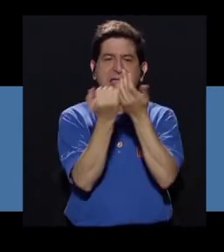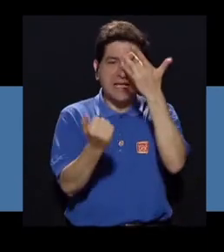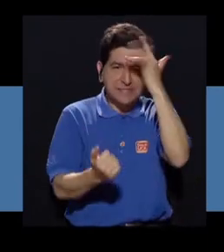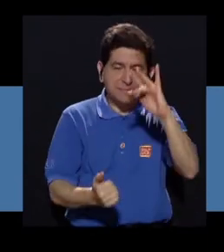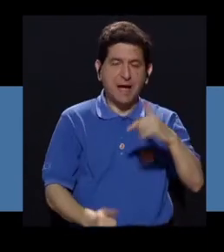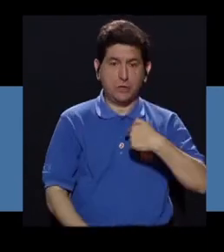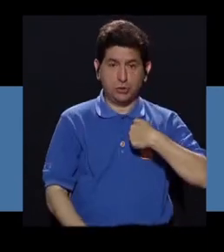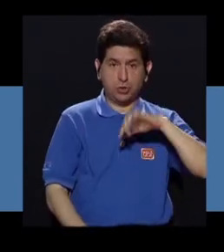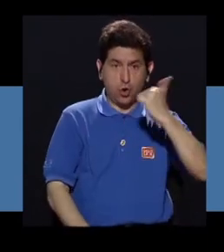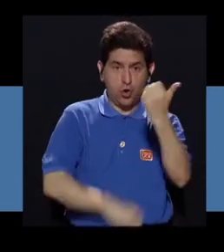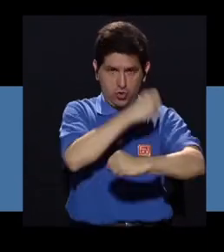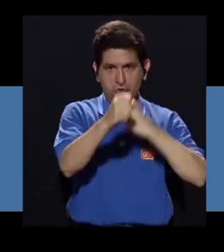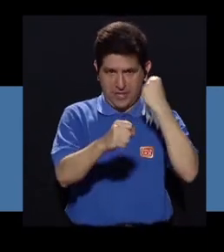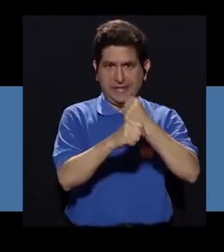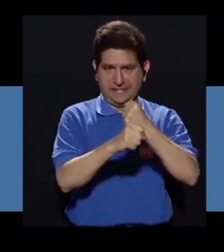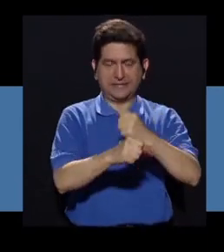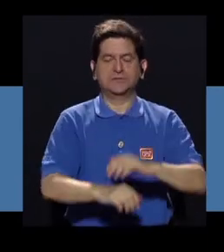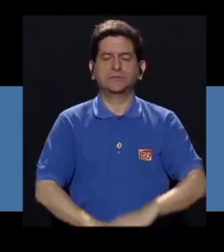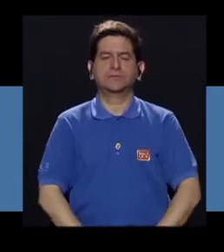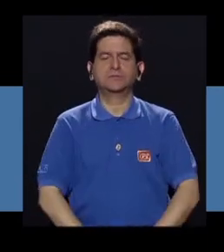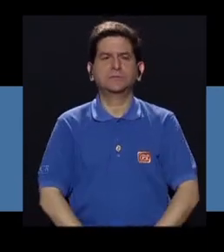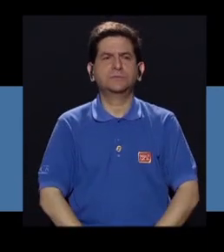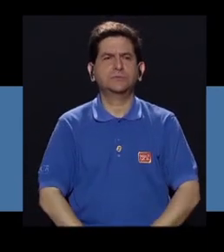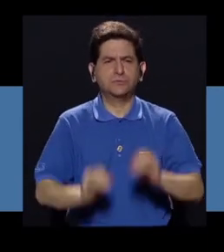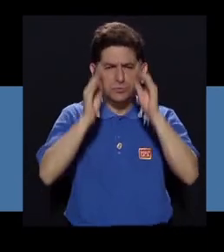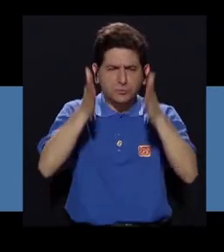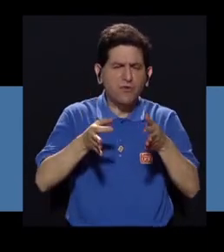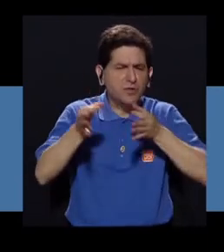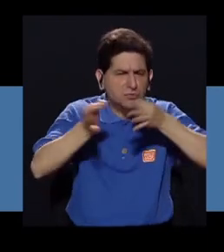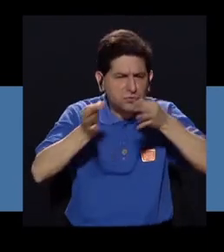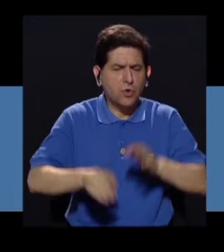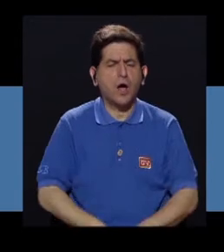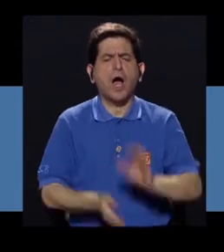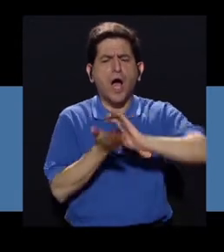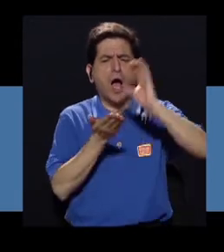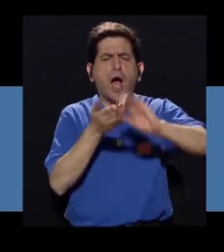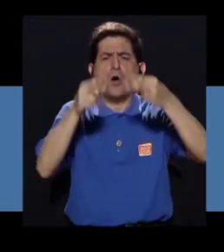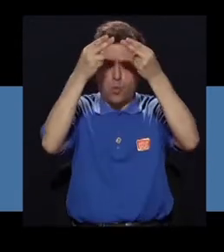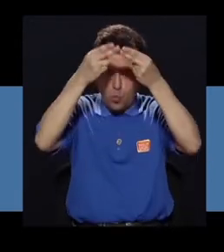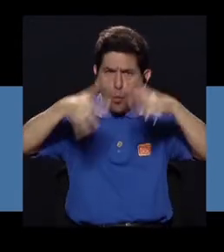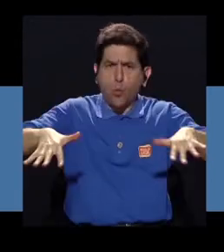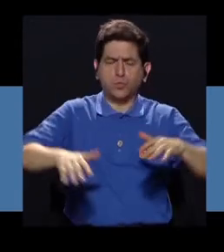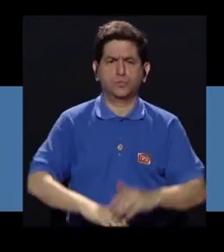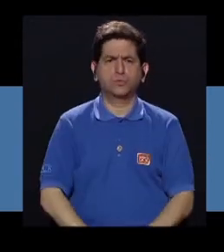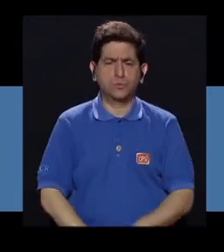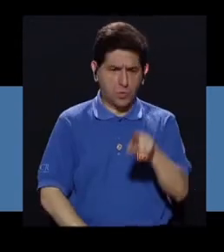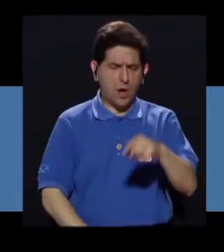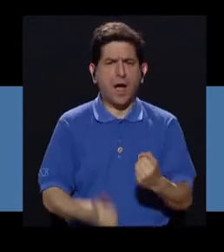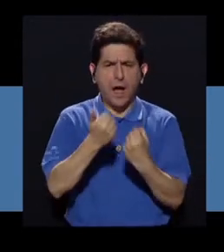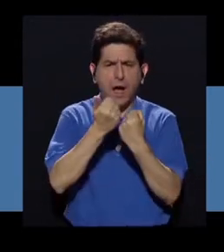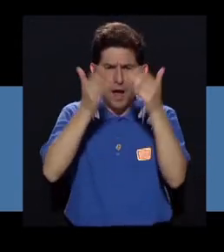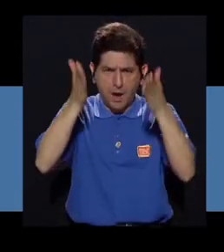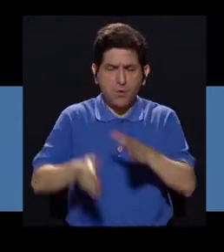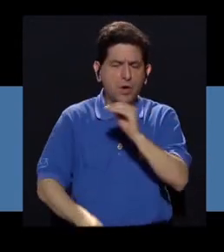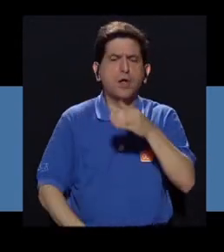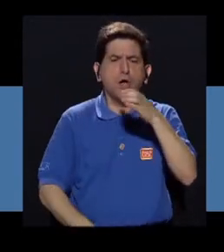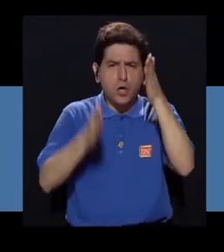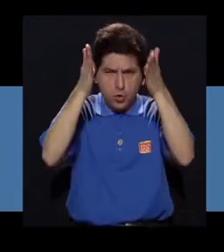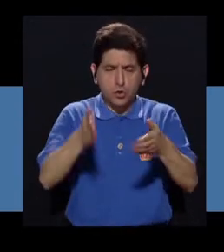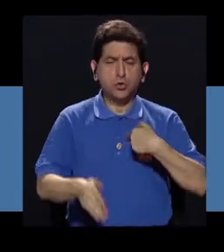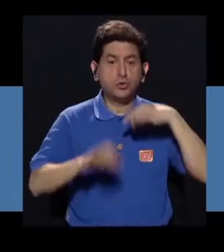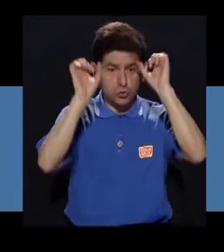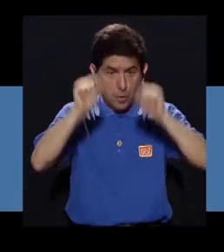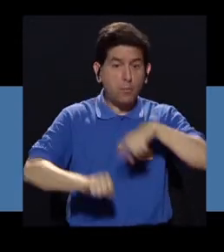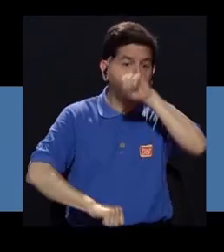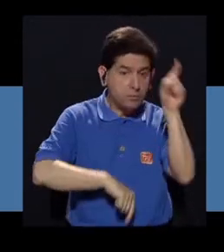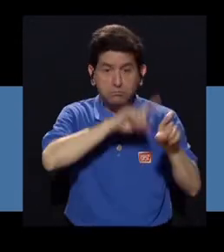Tismar a los 10 años. Mis profesores me contaron que era un curso en línea con facilitadores y consejeros